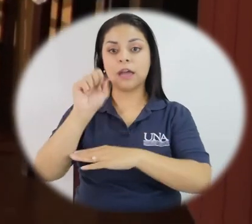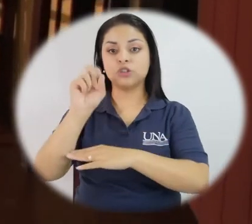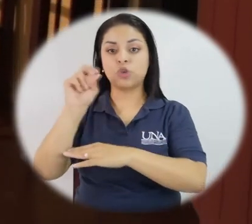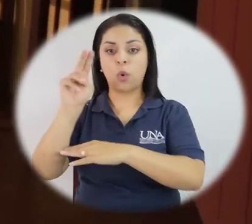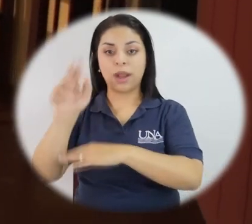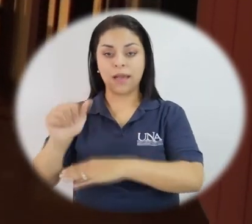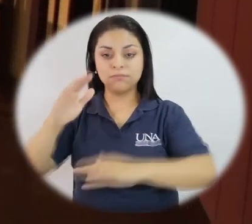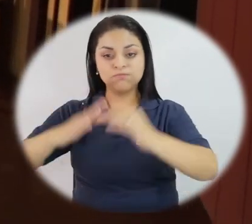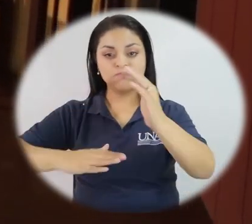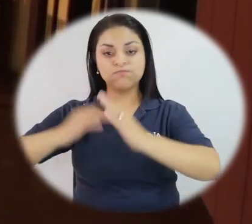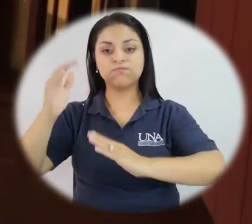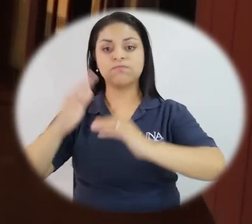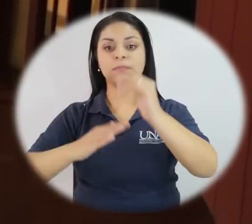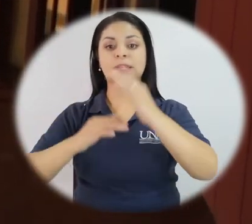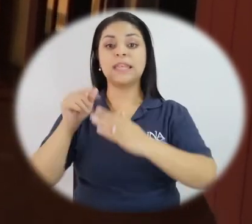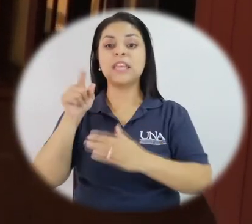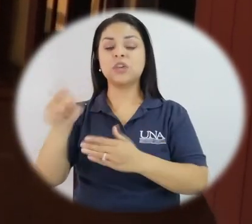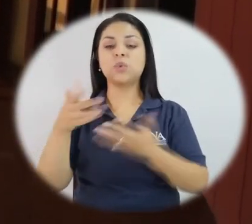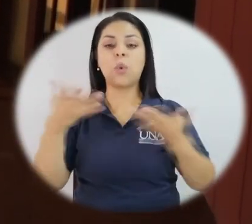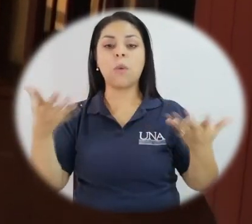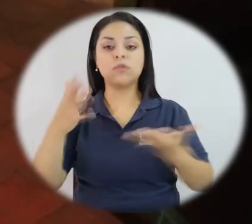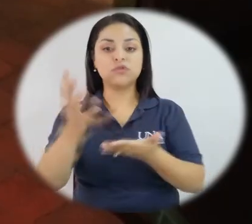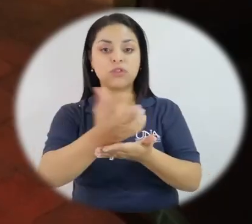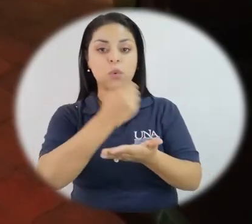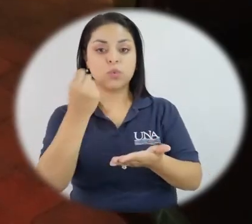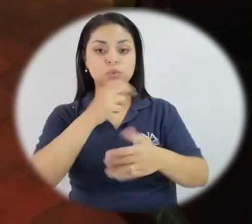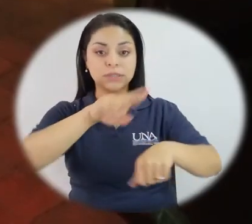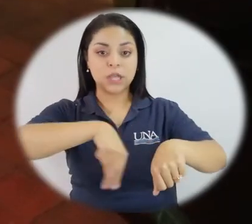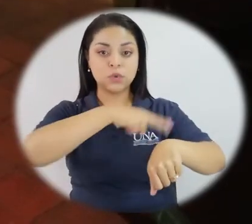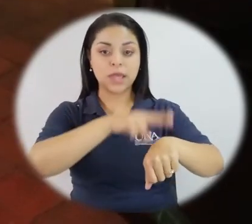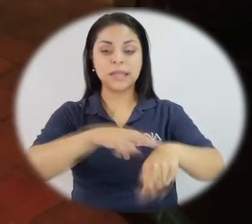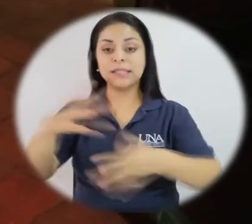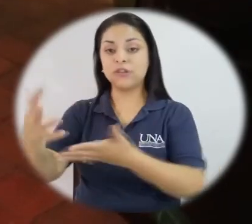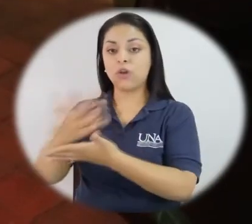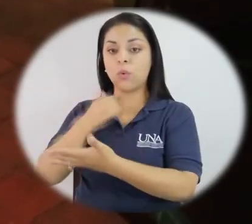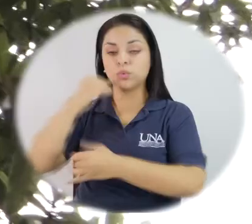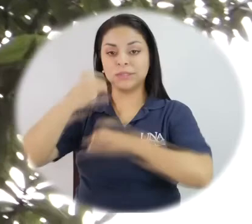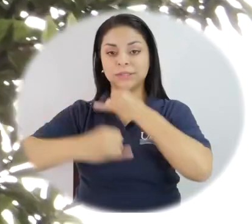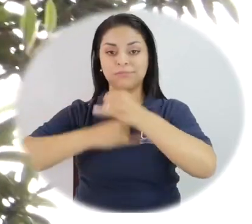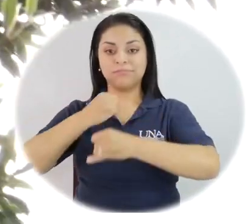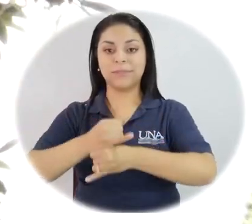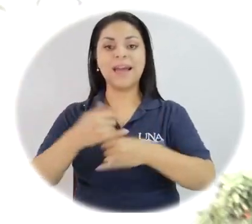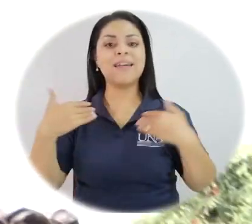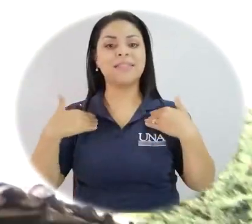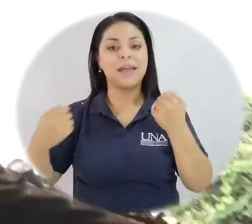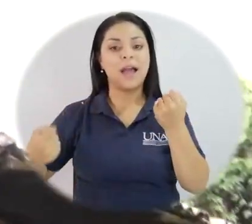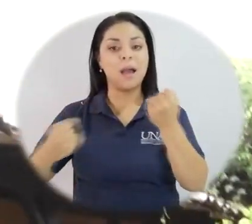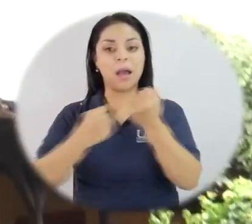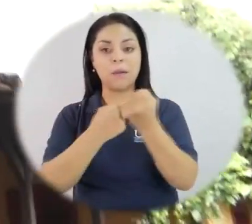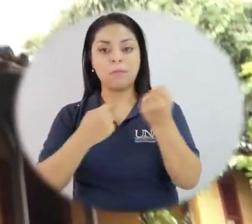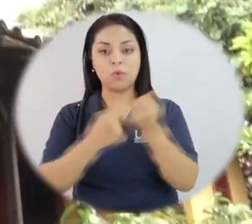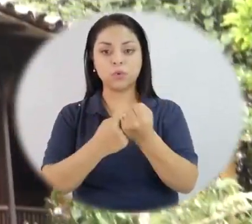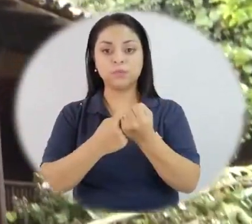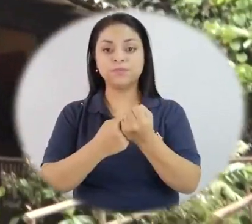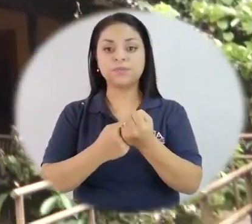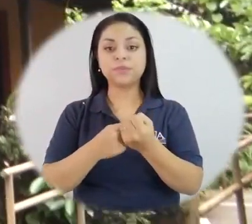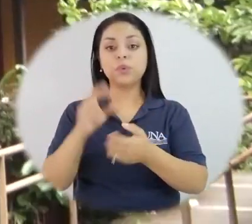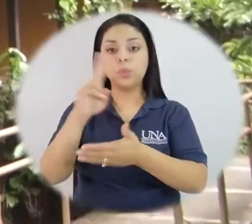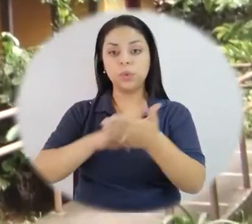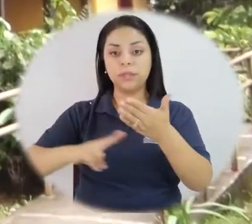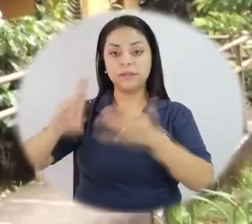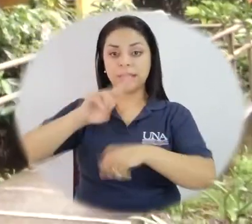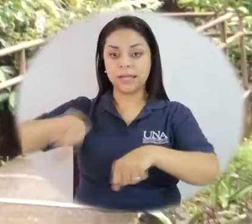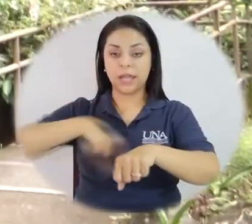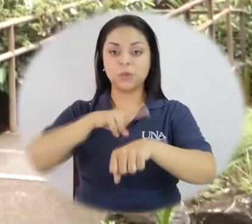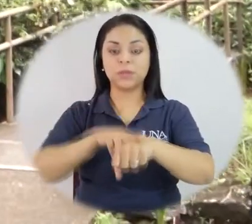de recursos tanto nacionales como internacionales. Tiene el apoyo de luego de la Universidad Nacional,